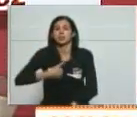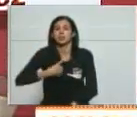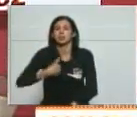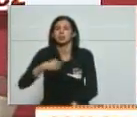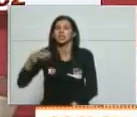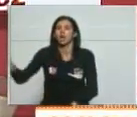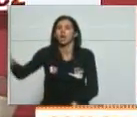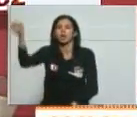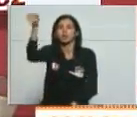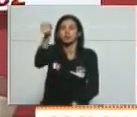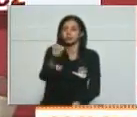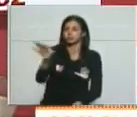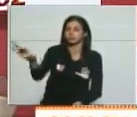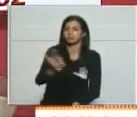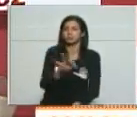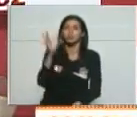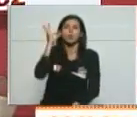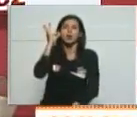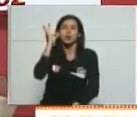Pido disculpas.